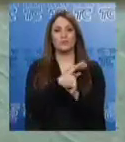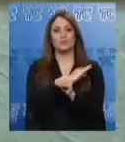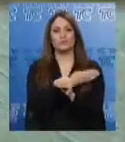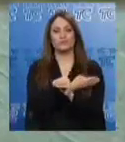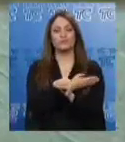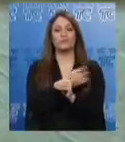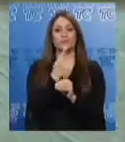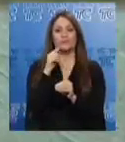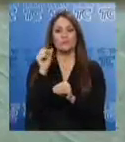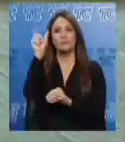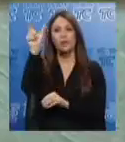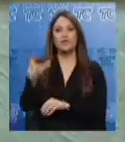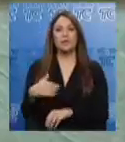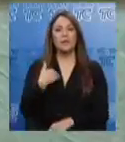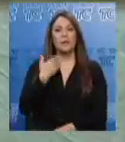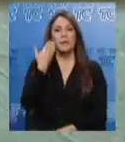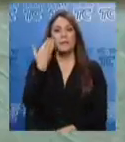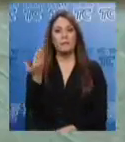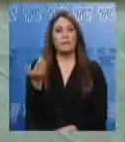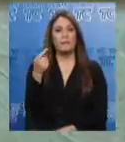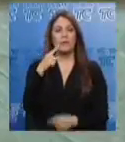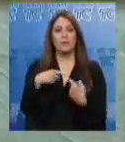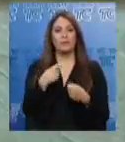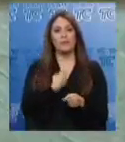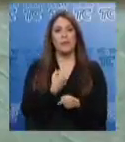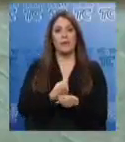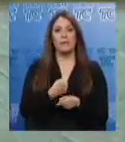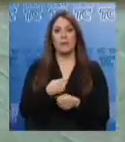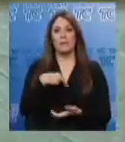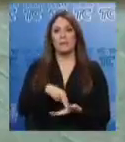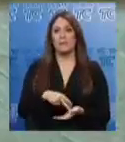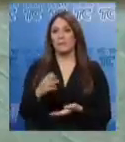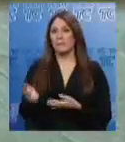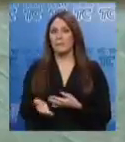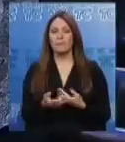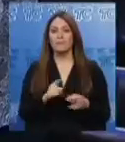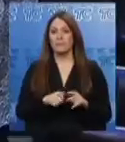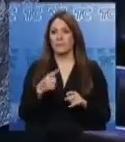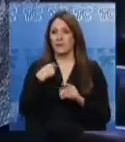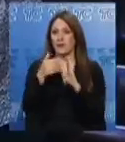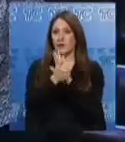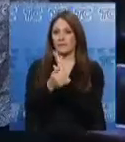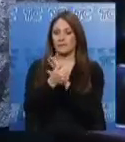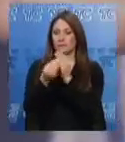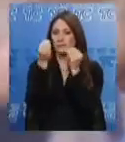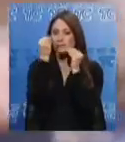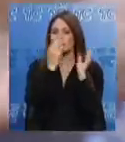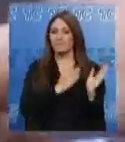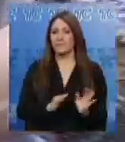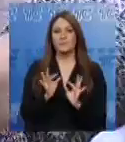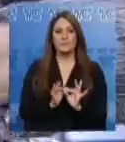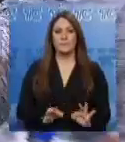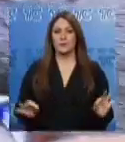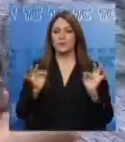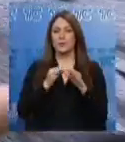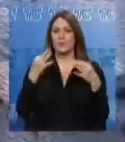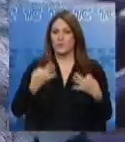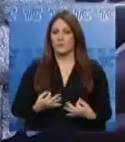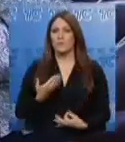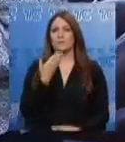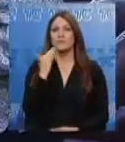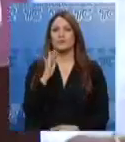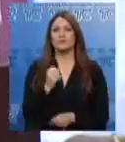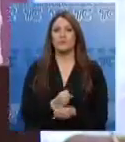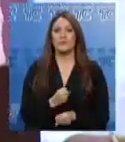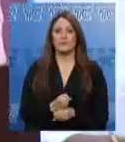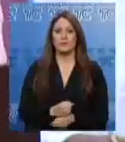seguridad ciudadana, preocupación muy acertada de nuestro gobierno nacional. Su preparación es vital para el cumplimiento de su